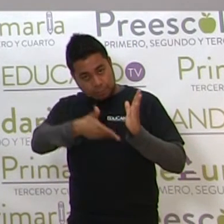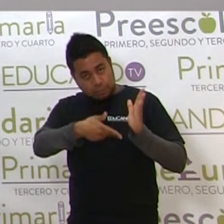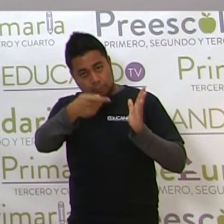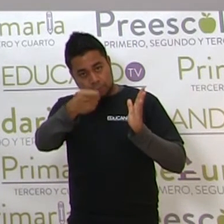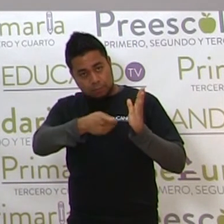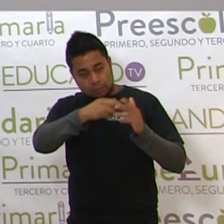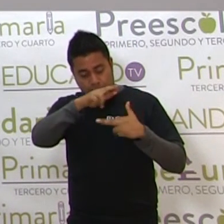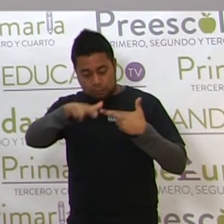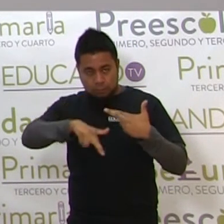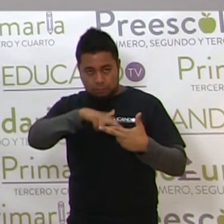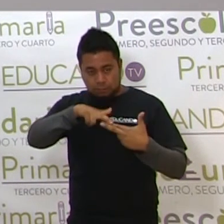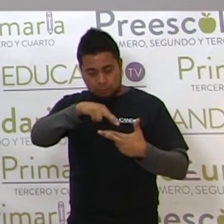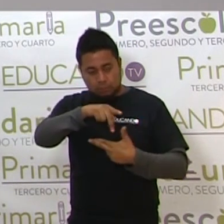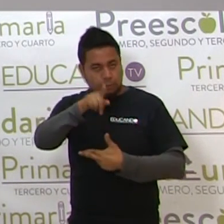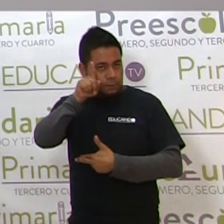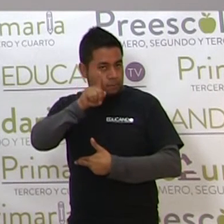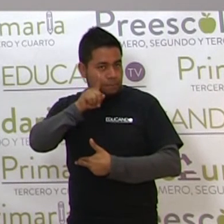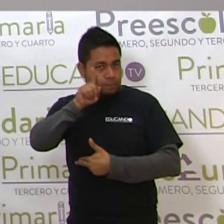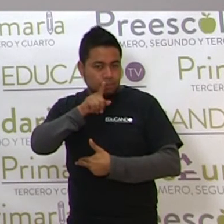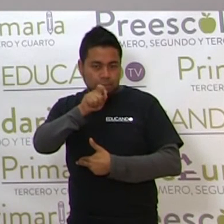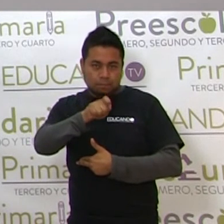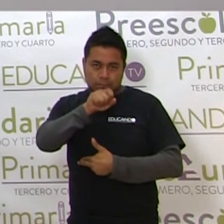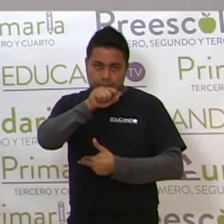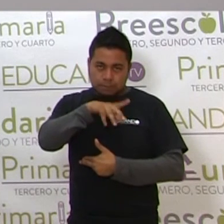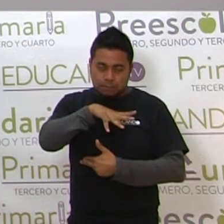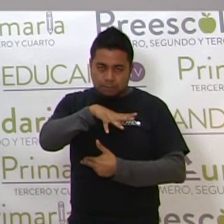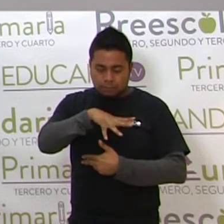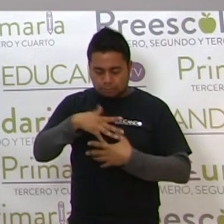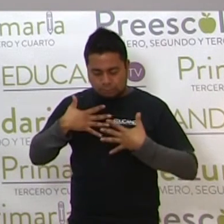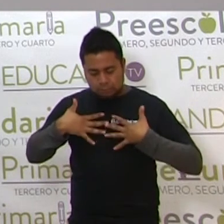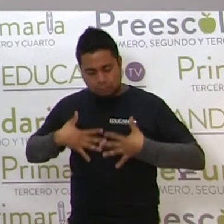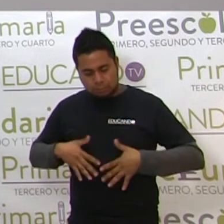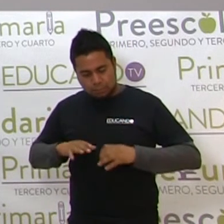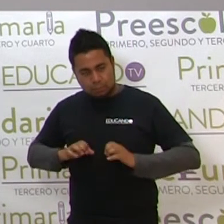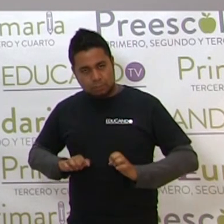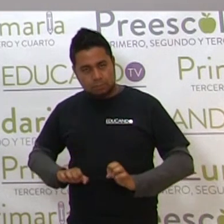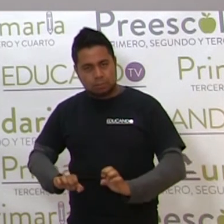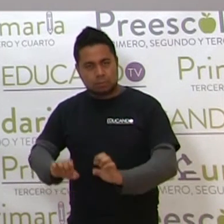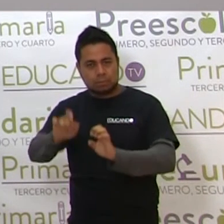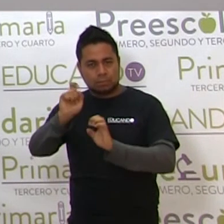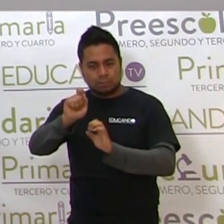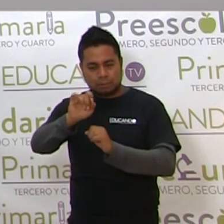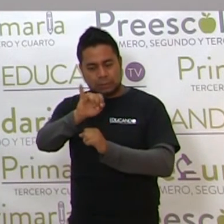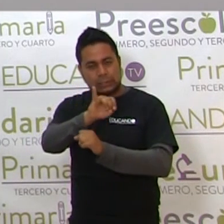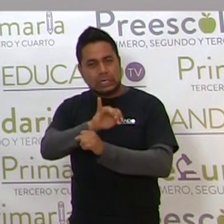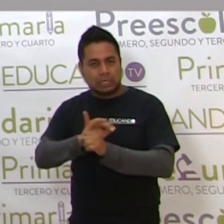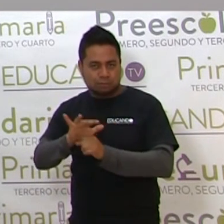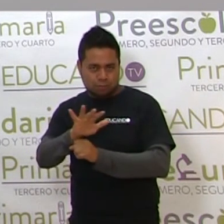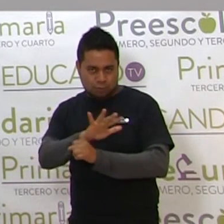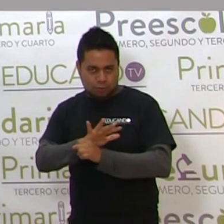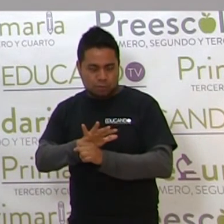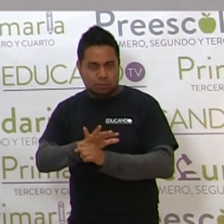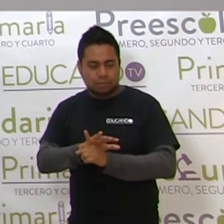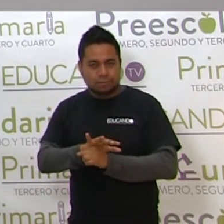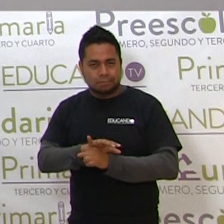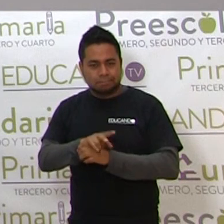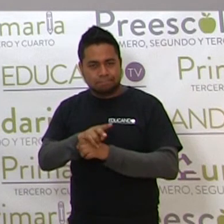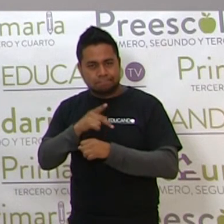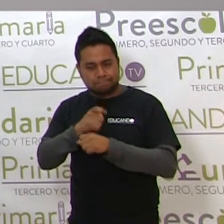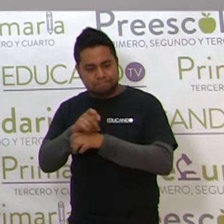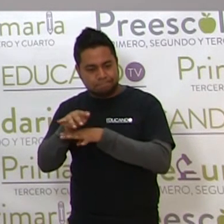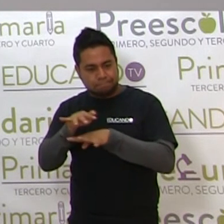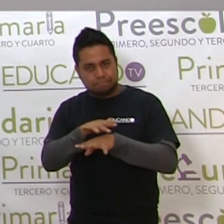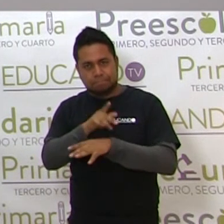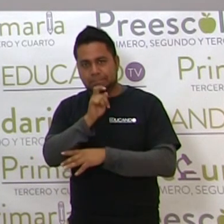de las regiones donde las mujeres tienen también mucho garbo que es el ismo de guant qué es lo que nos llamaría primero